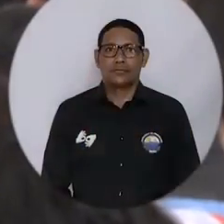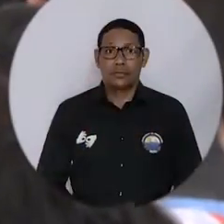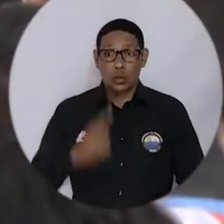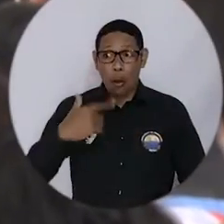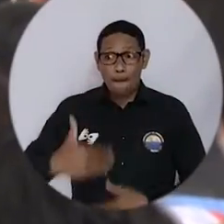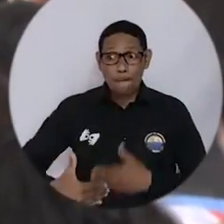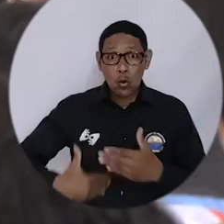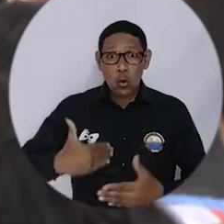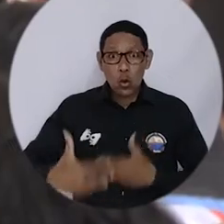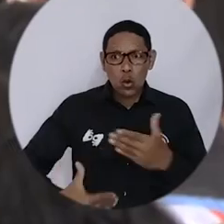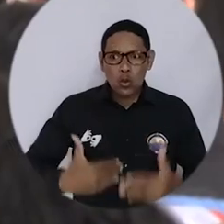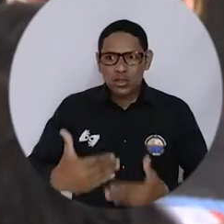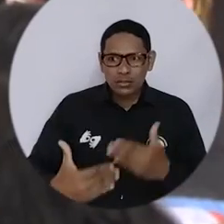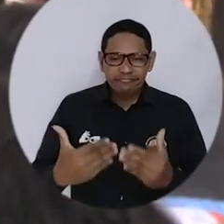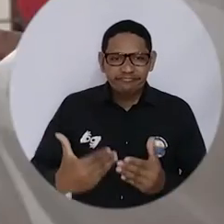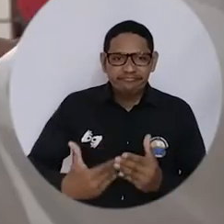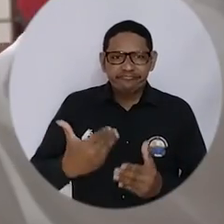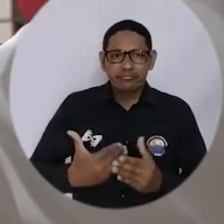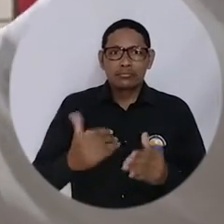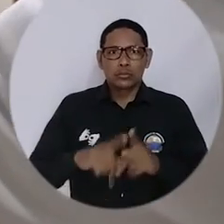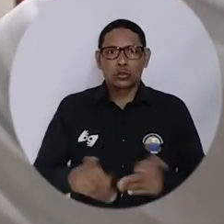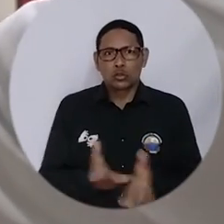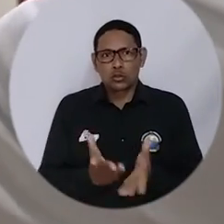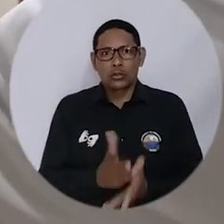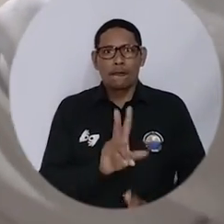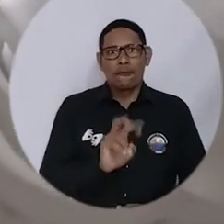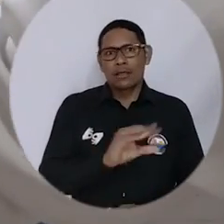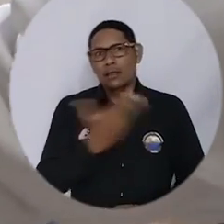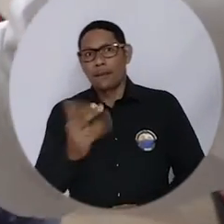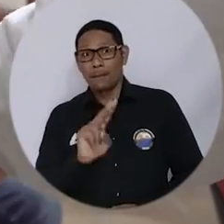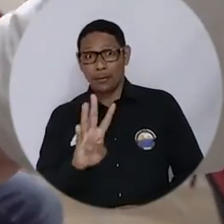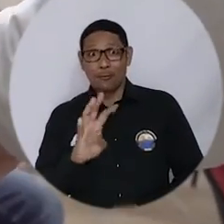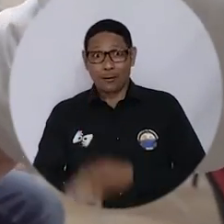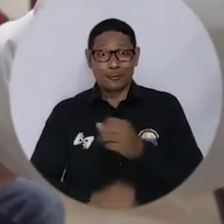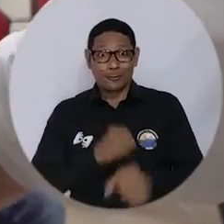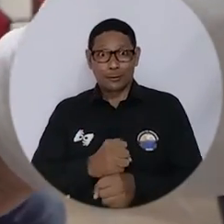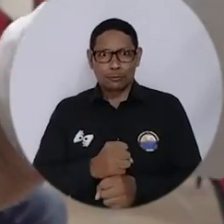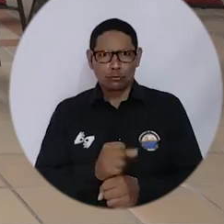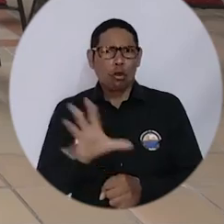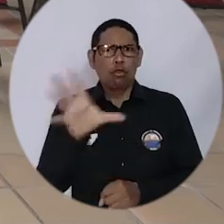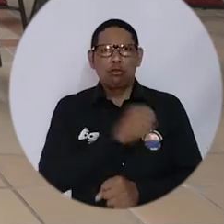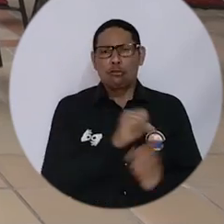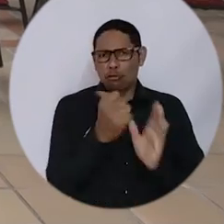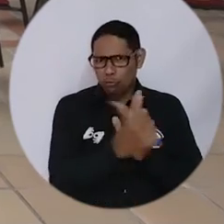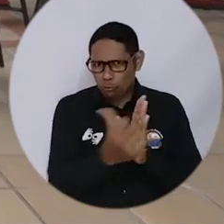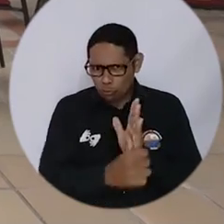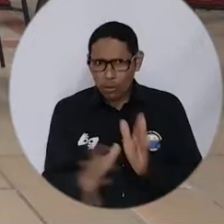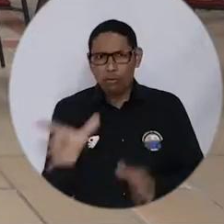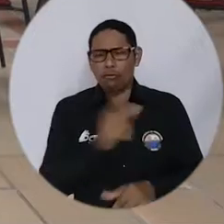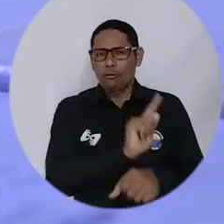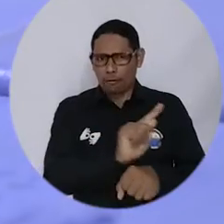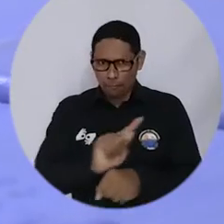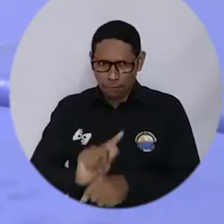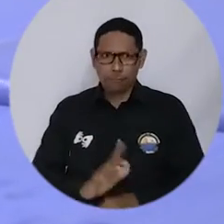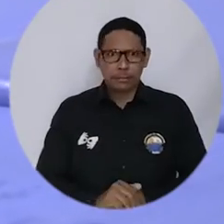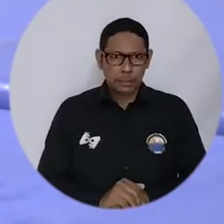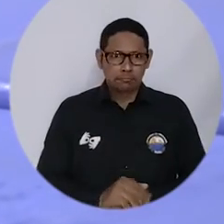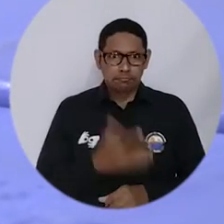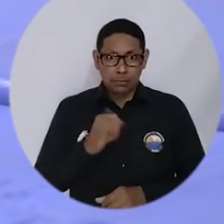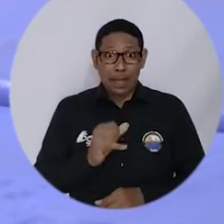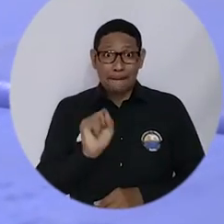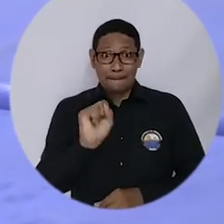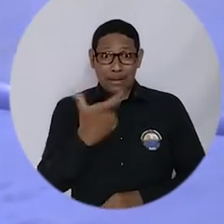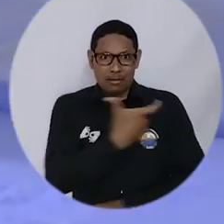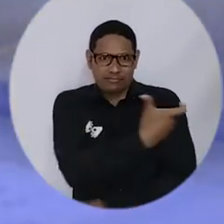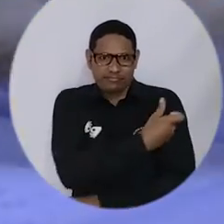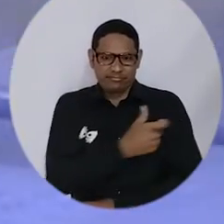El proceso de inmunización se llevó a cabo con estudiantes entre 20 y 24 años de todos los programas y modalidades, quienes recibieron